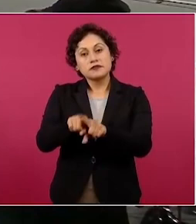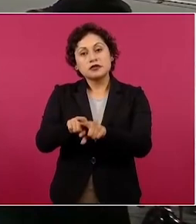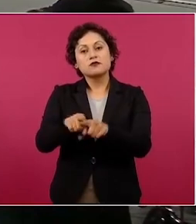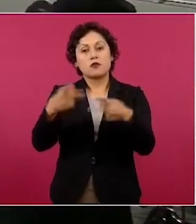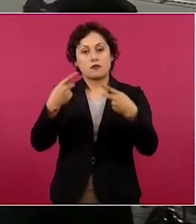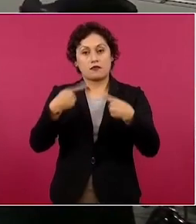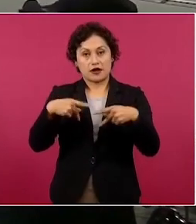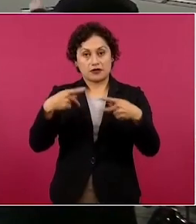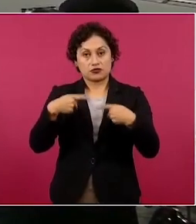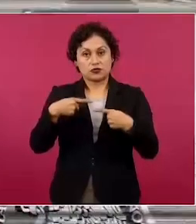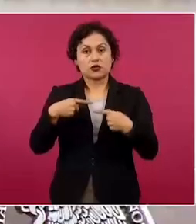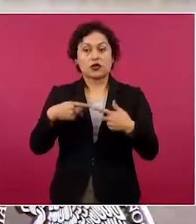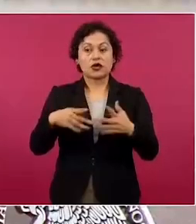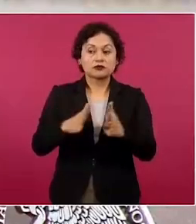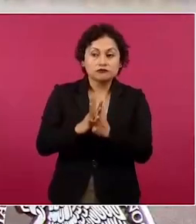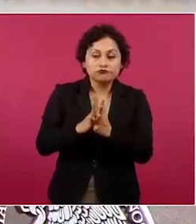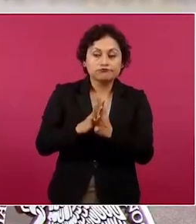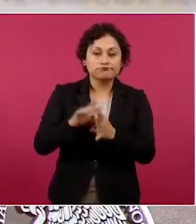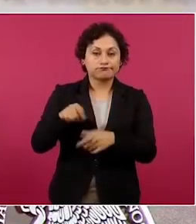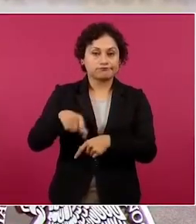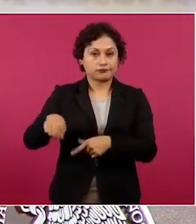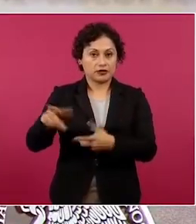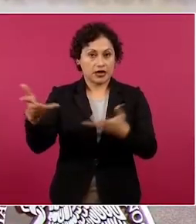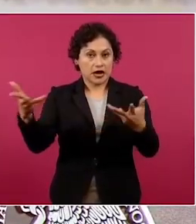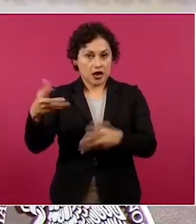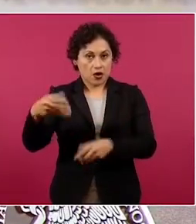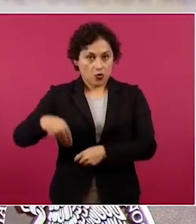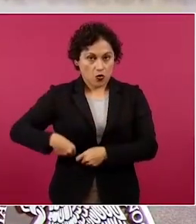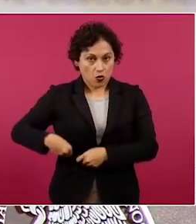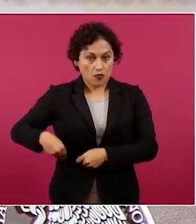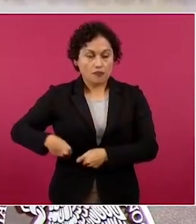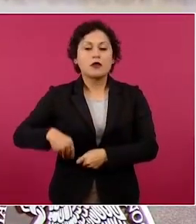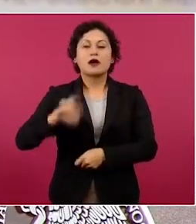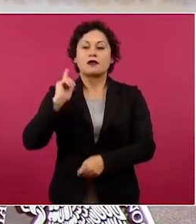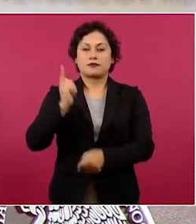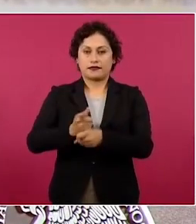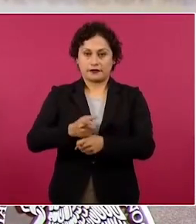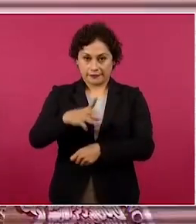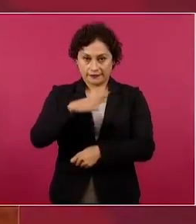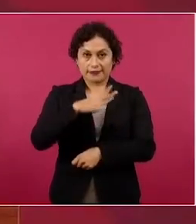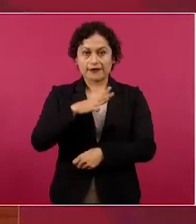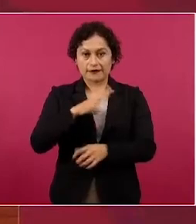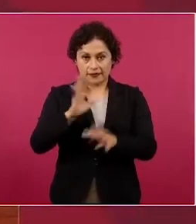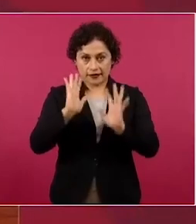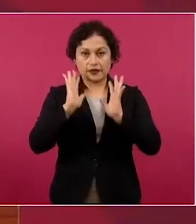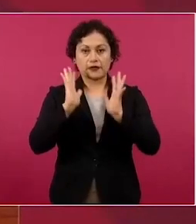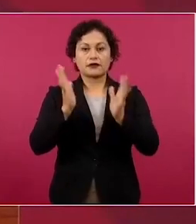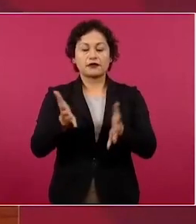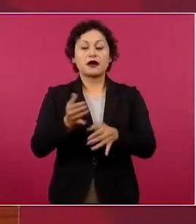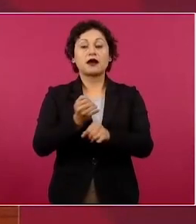autores materiales. ¿Por qué no se ha dado información más allá